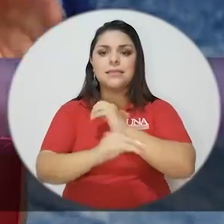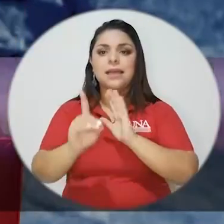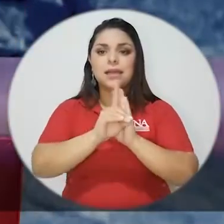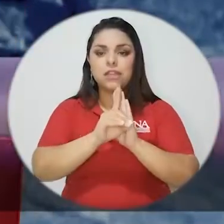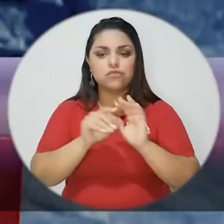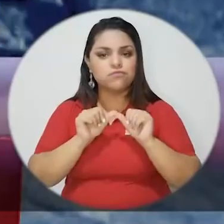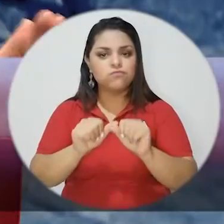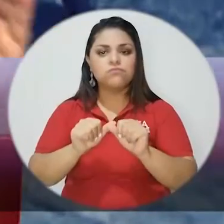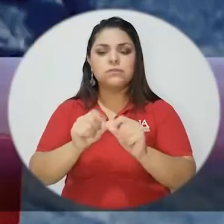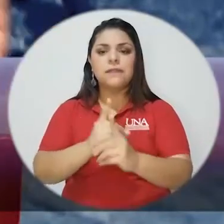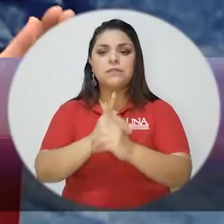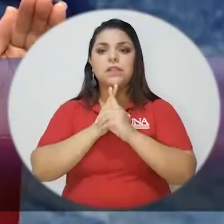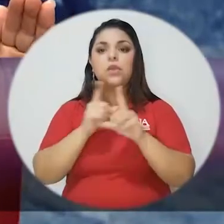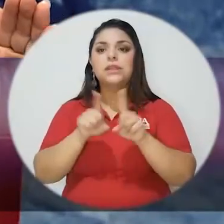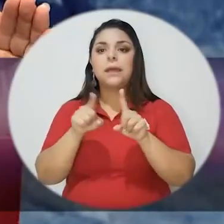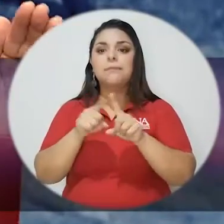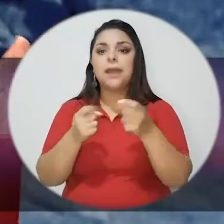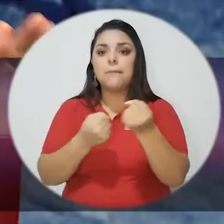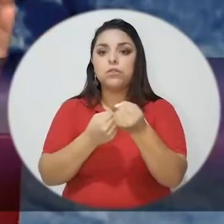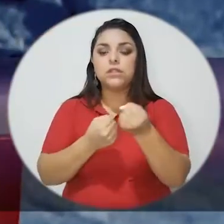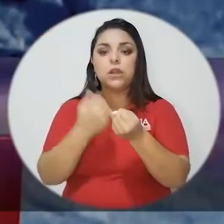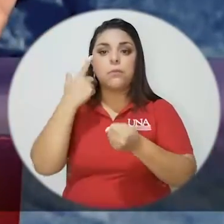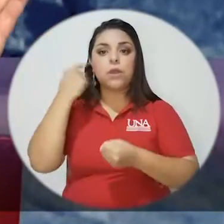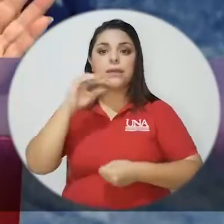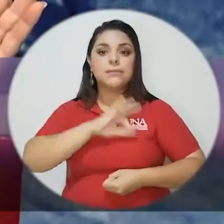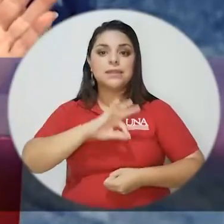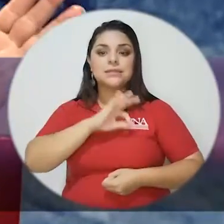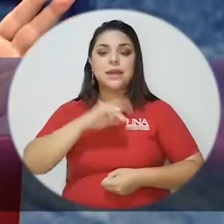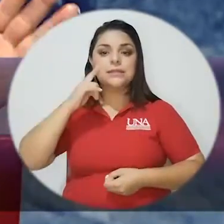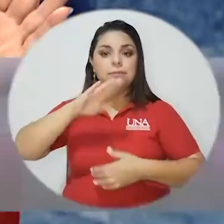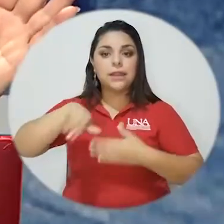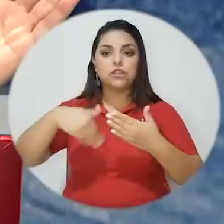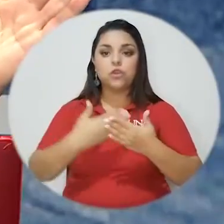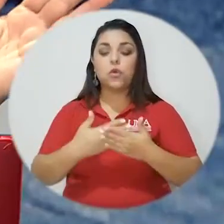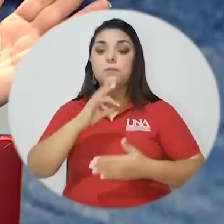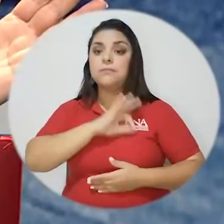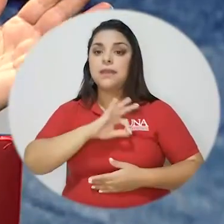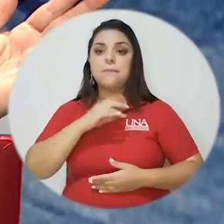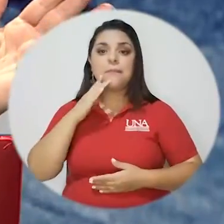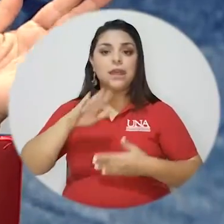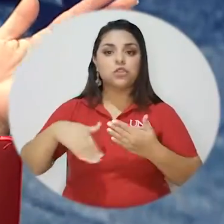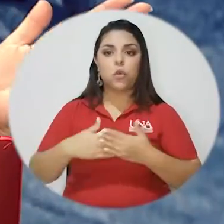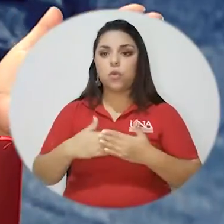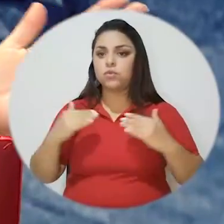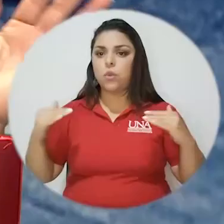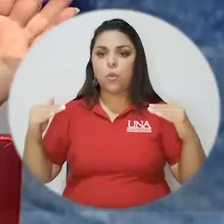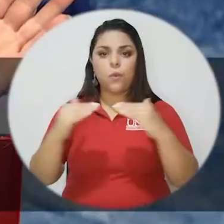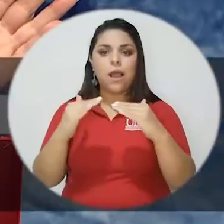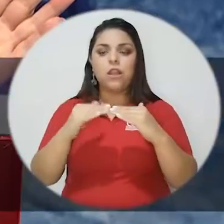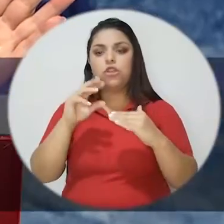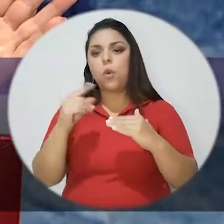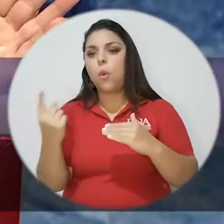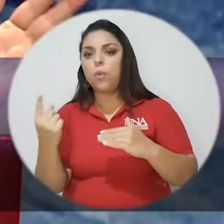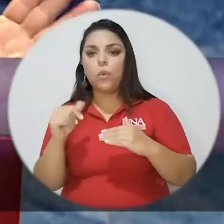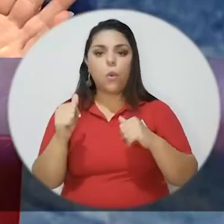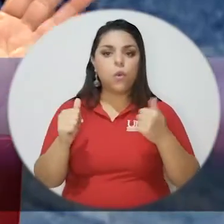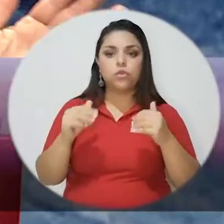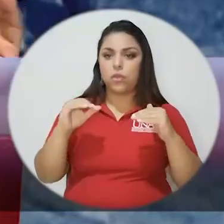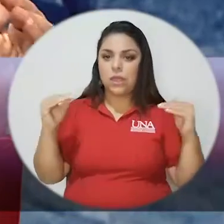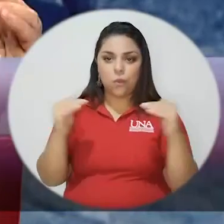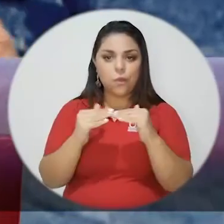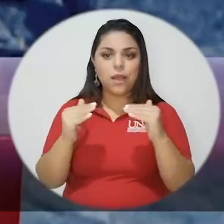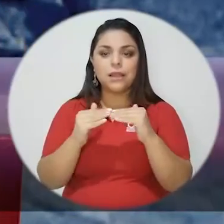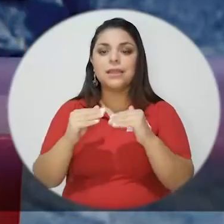sino que también apoyarlo en este trabajo, porque el bienestar es para todos, o sea, el bien es común, no es para unos u otros, ¿verdad? Y